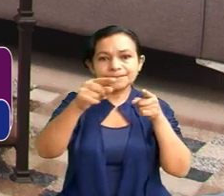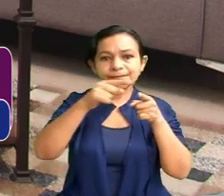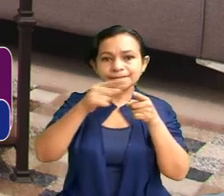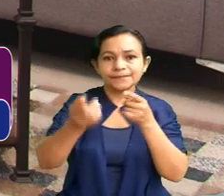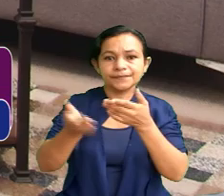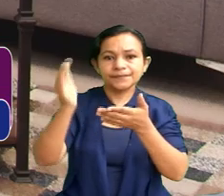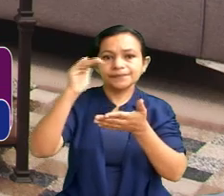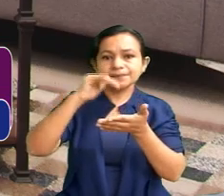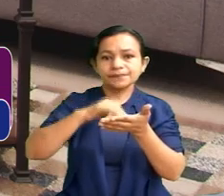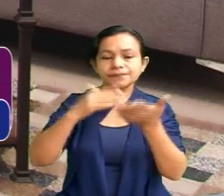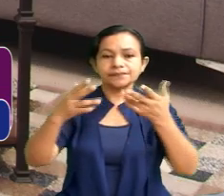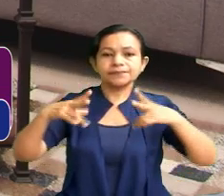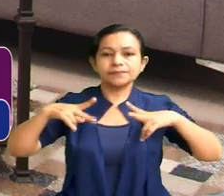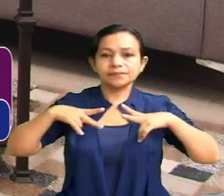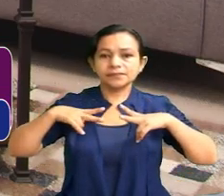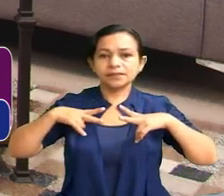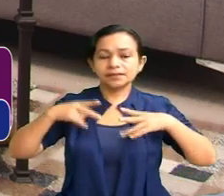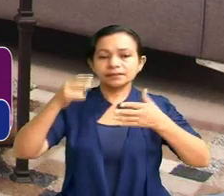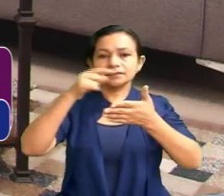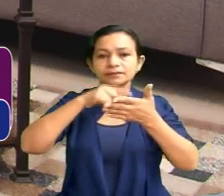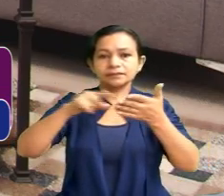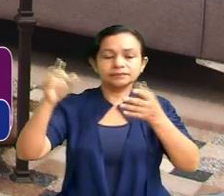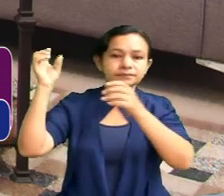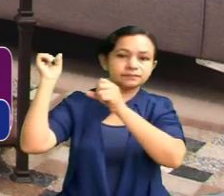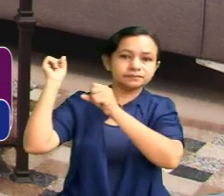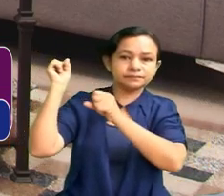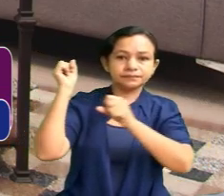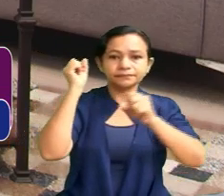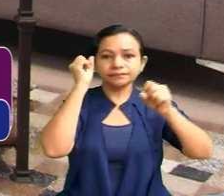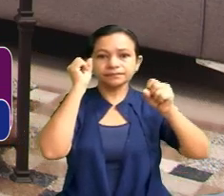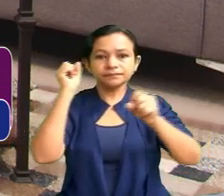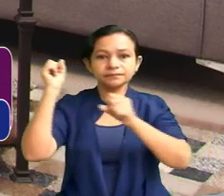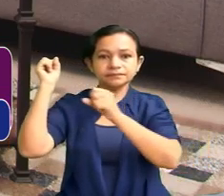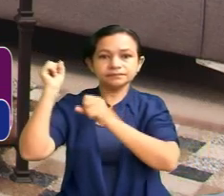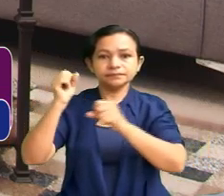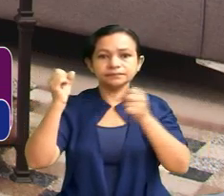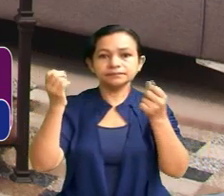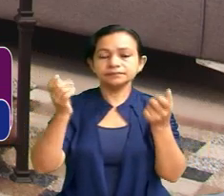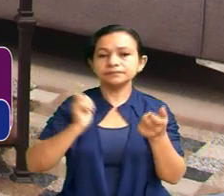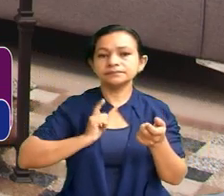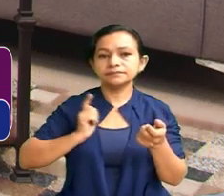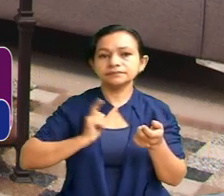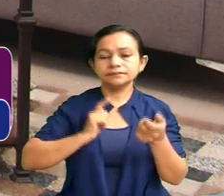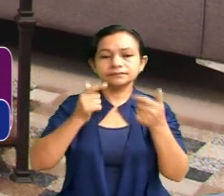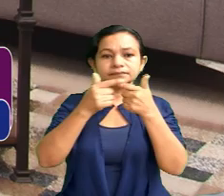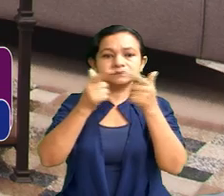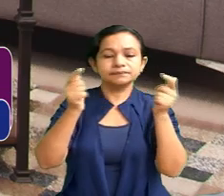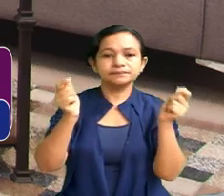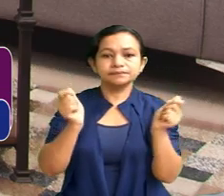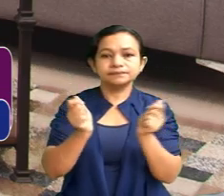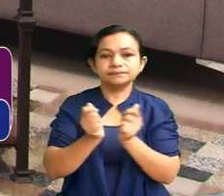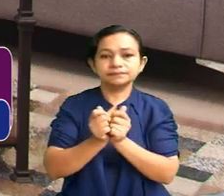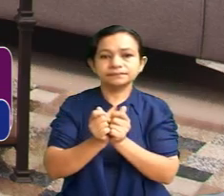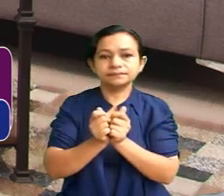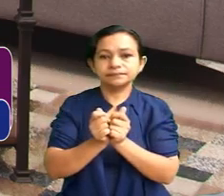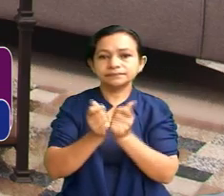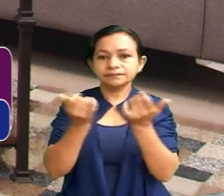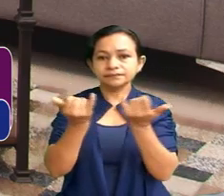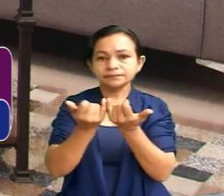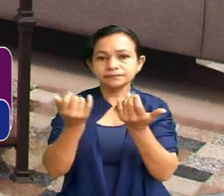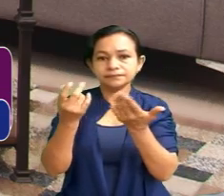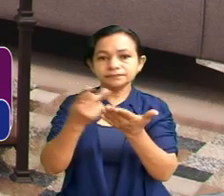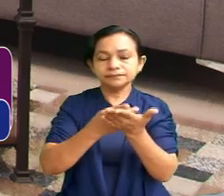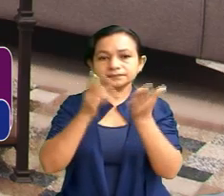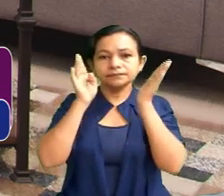volver a pasar vacaciones de semana santa pero también allí hay preparación por parte del sector de emprendimientos del sector